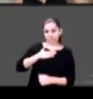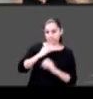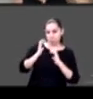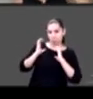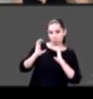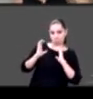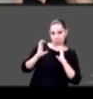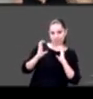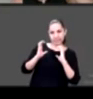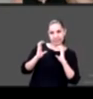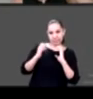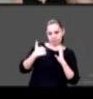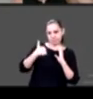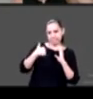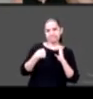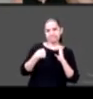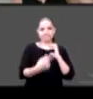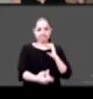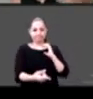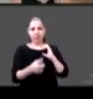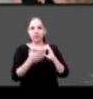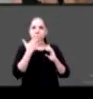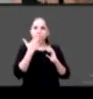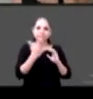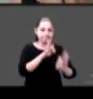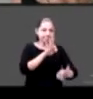crianza efectiva.